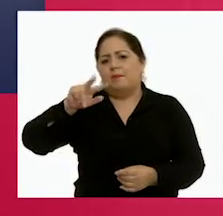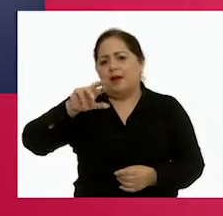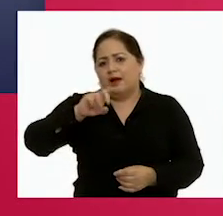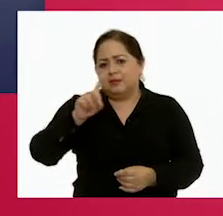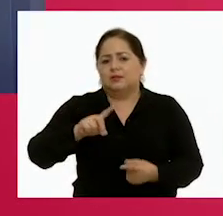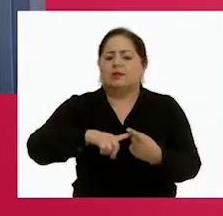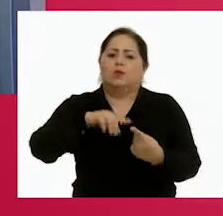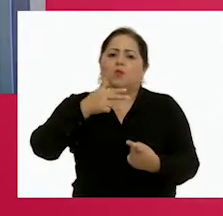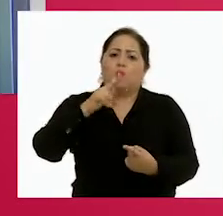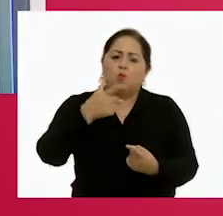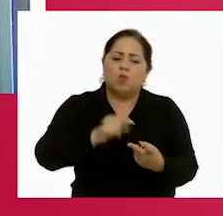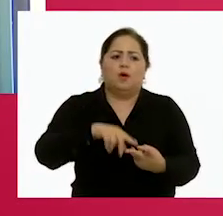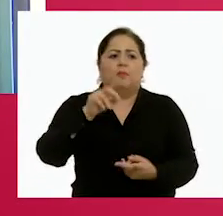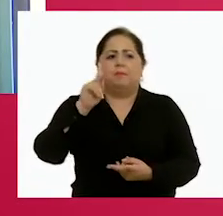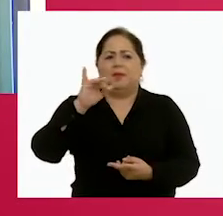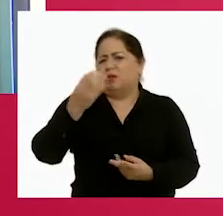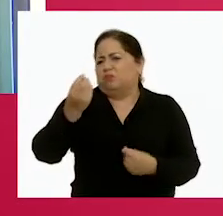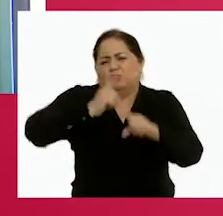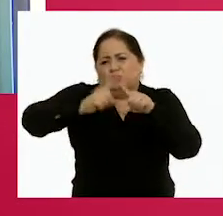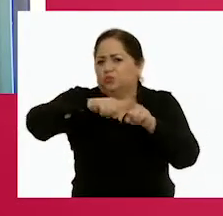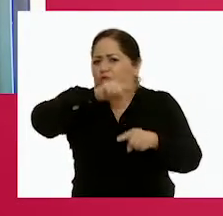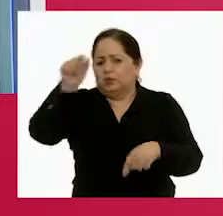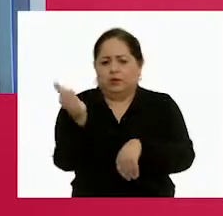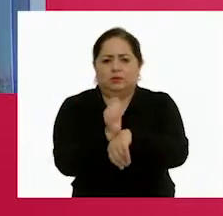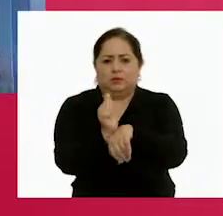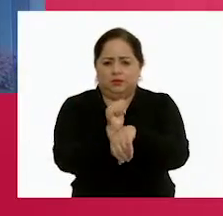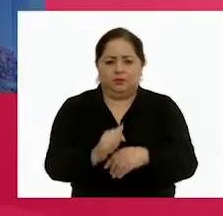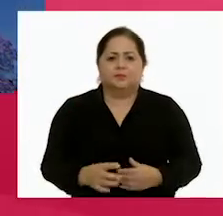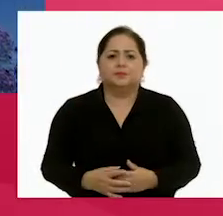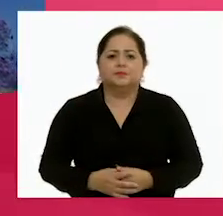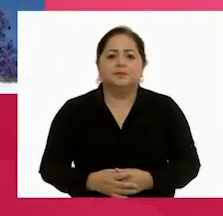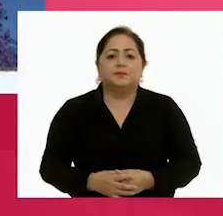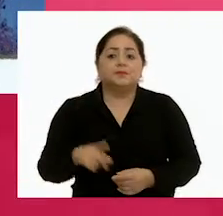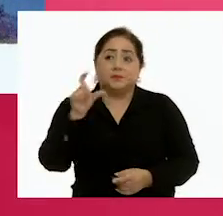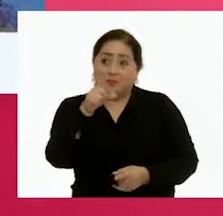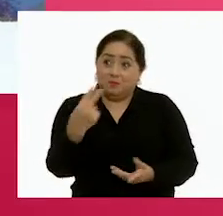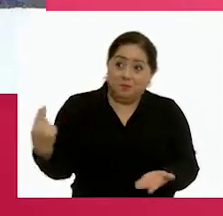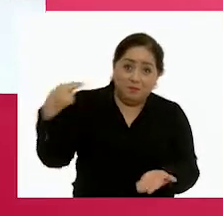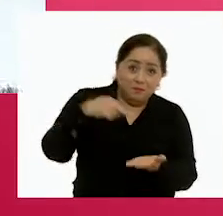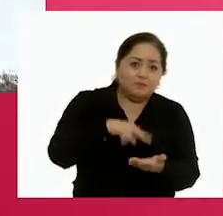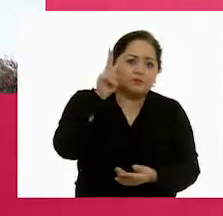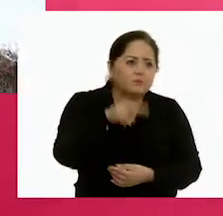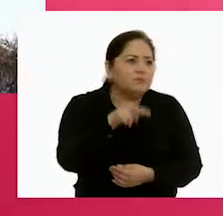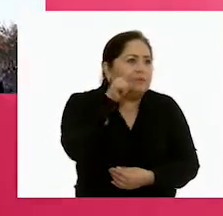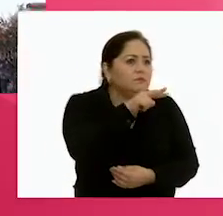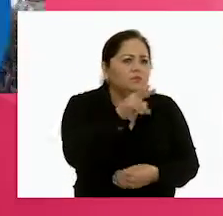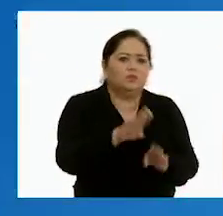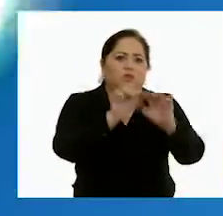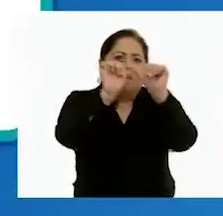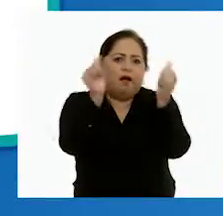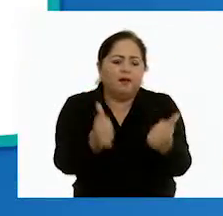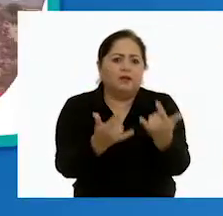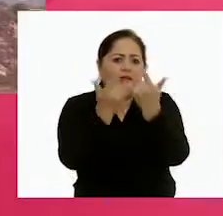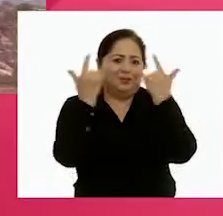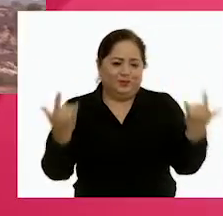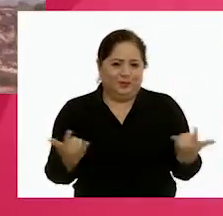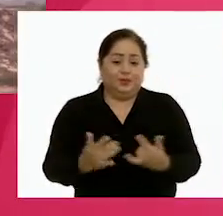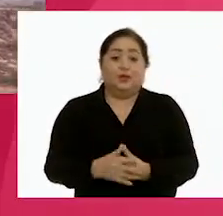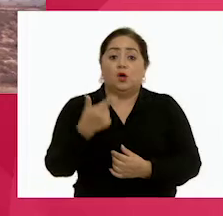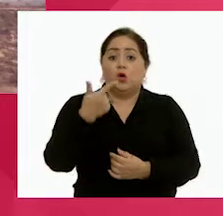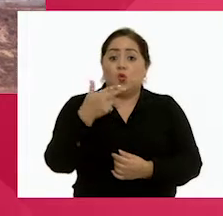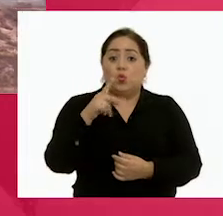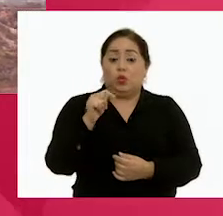Hugo Breme y Tina Modotti, entre otros. Venir aquí es empaparse de arte y de historia. Las